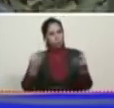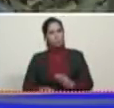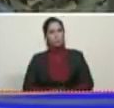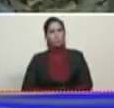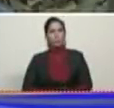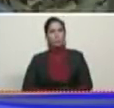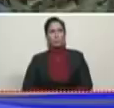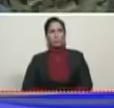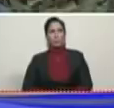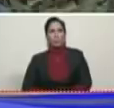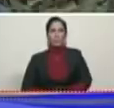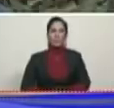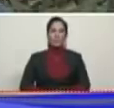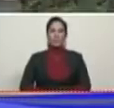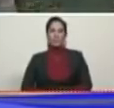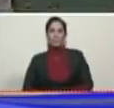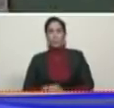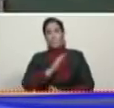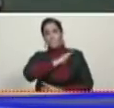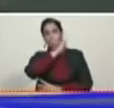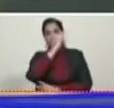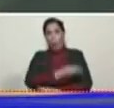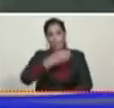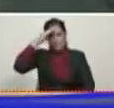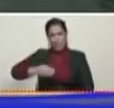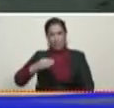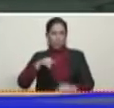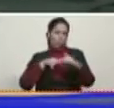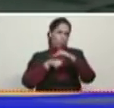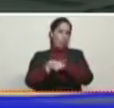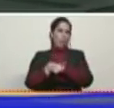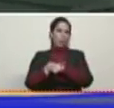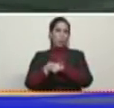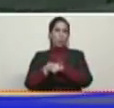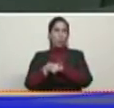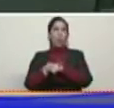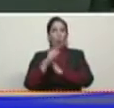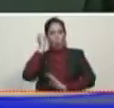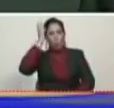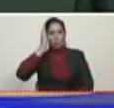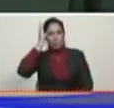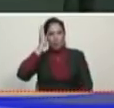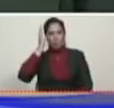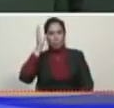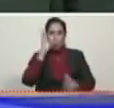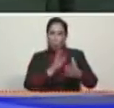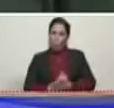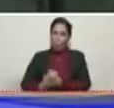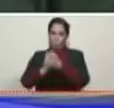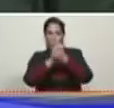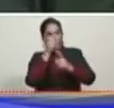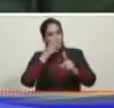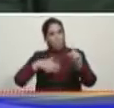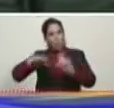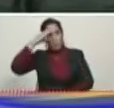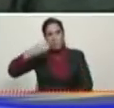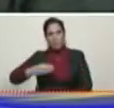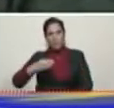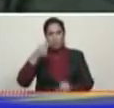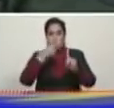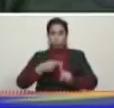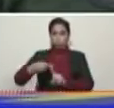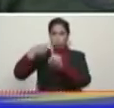el poder militar dentro del concepto de unión cívico-militar y garantizar que la suma de todas las partes